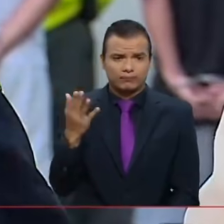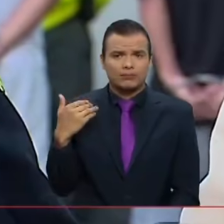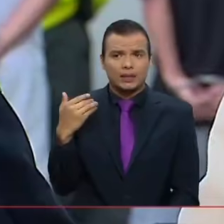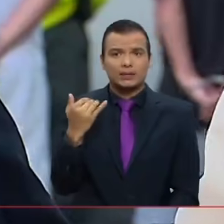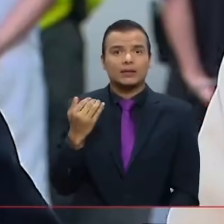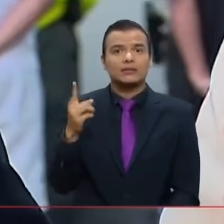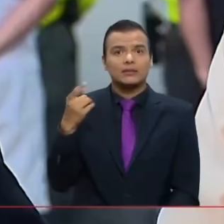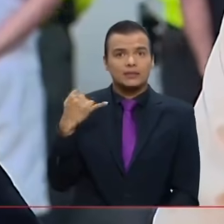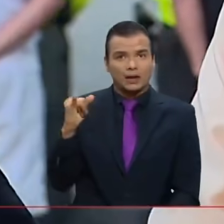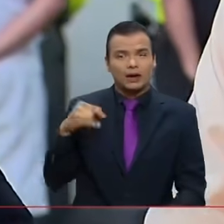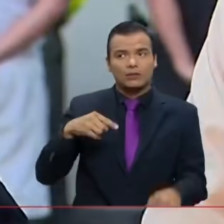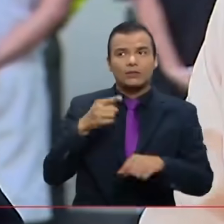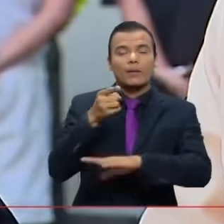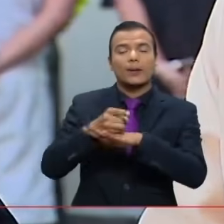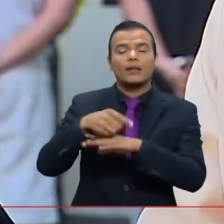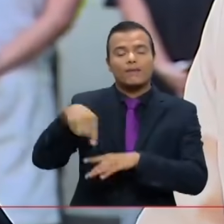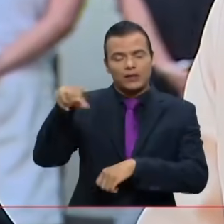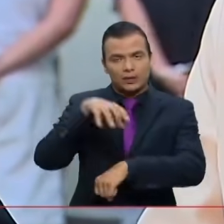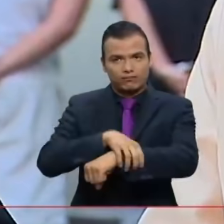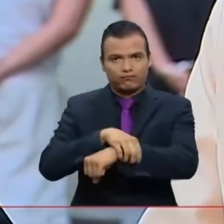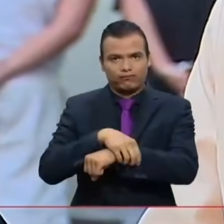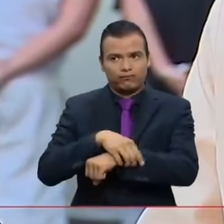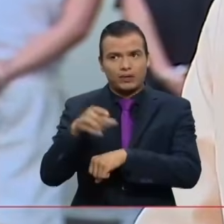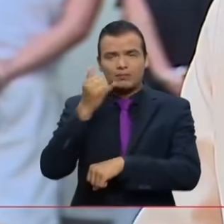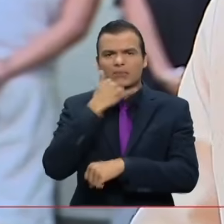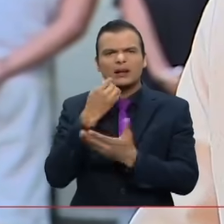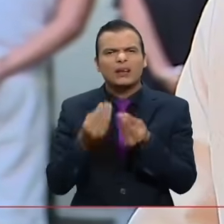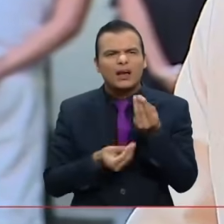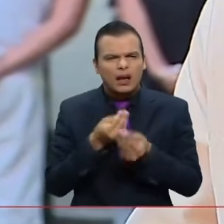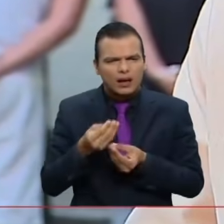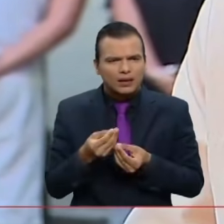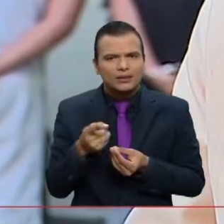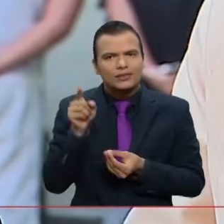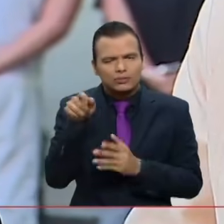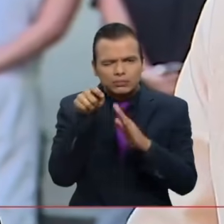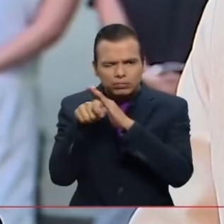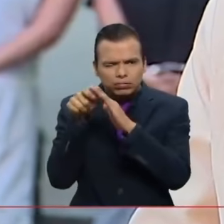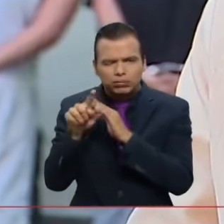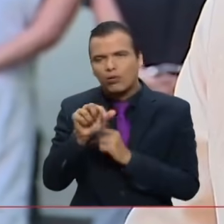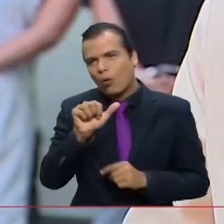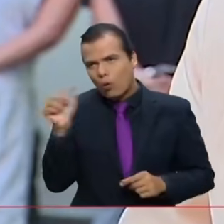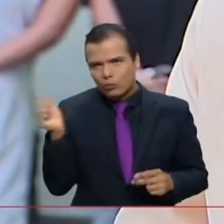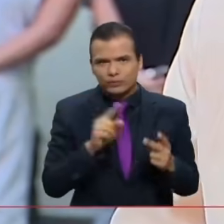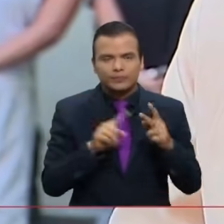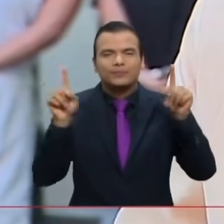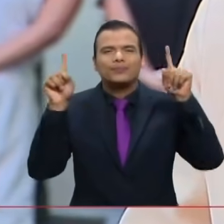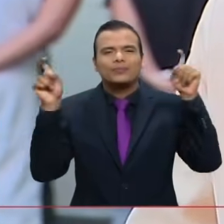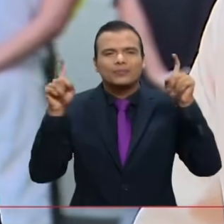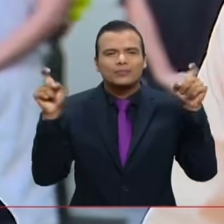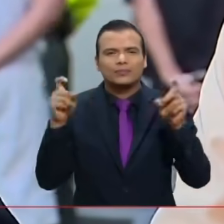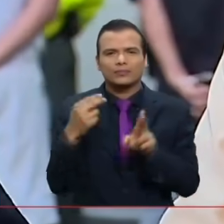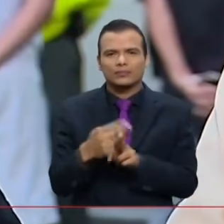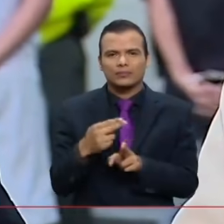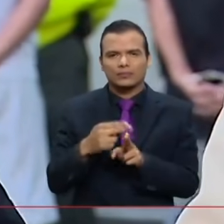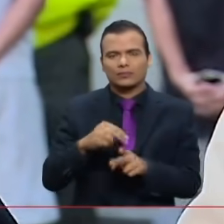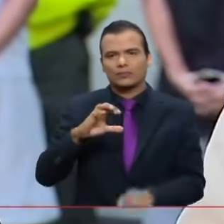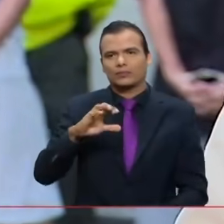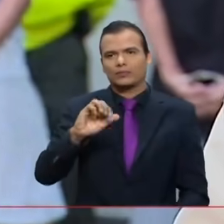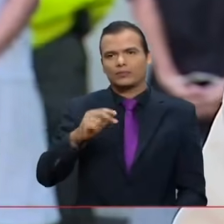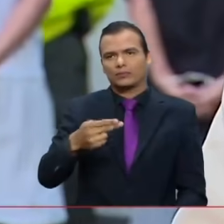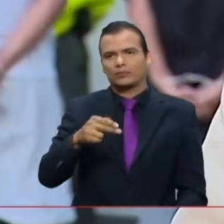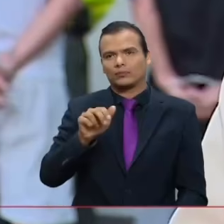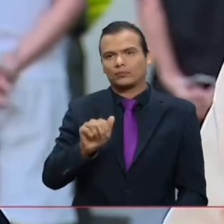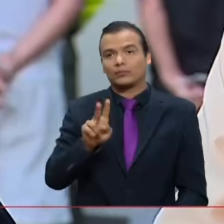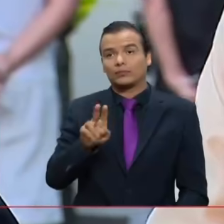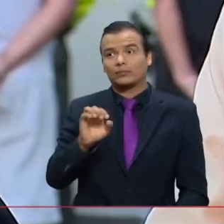condena de más de 29 años de prisión por los delitos de homicidio. Igualmente alias El Chavo, jefe de sicarios. Solo a esta persona se le